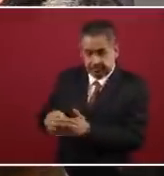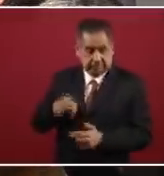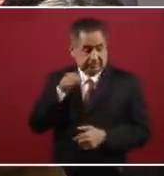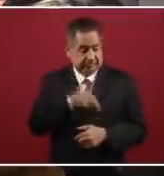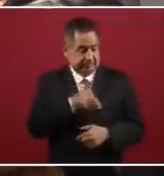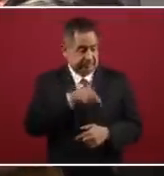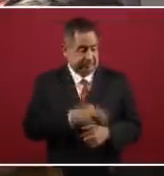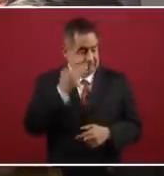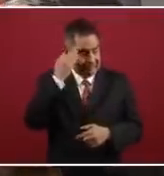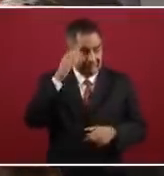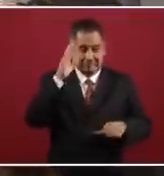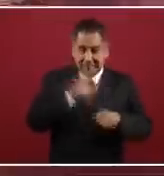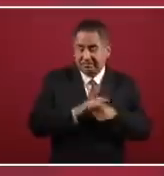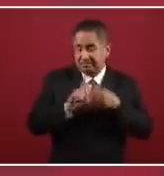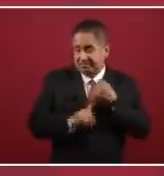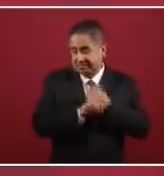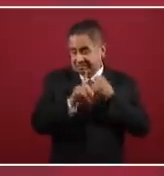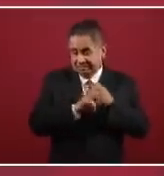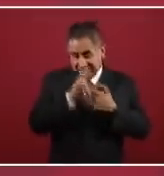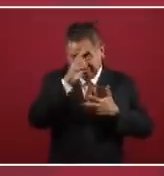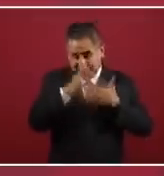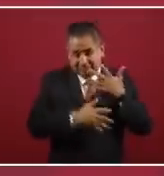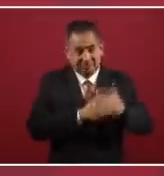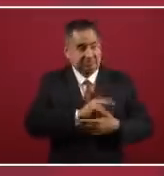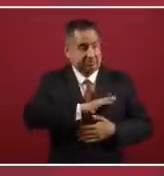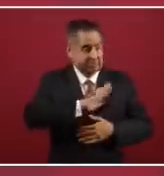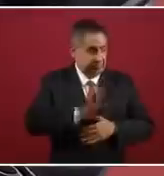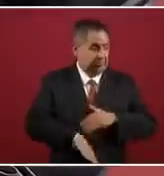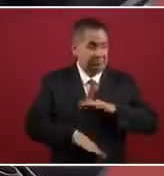estamos hablando del periodo de mayor letalidad,